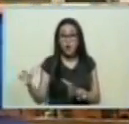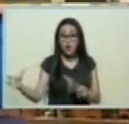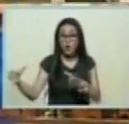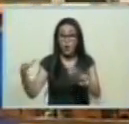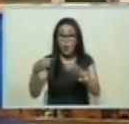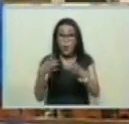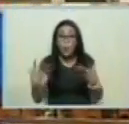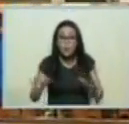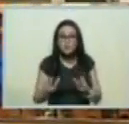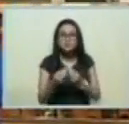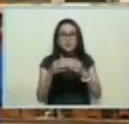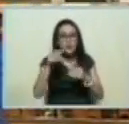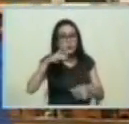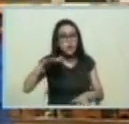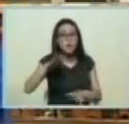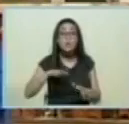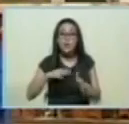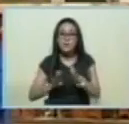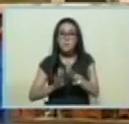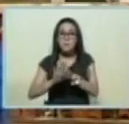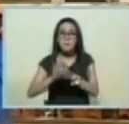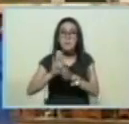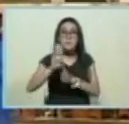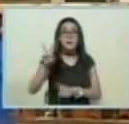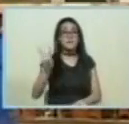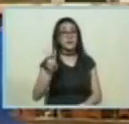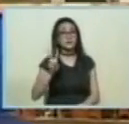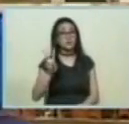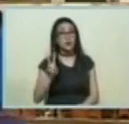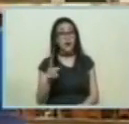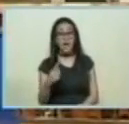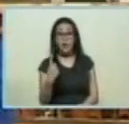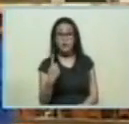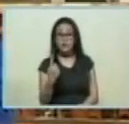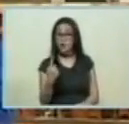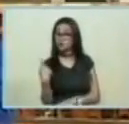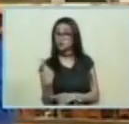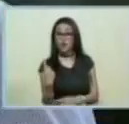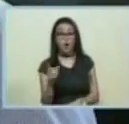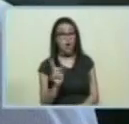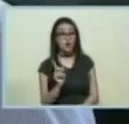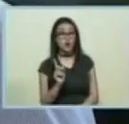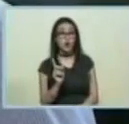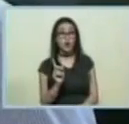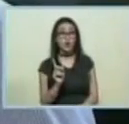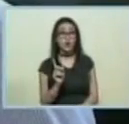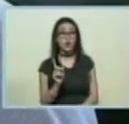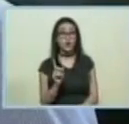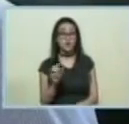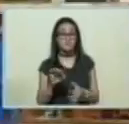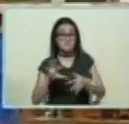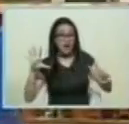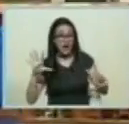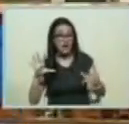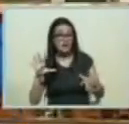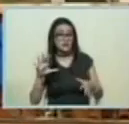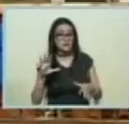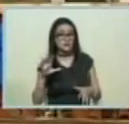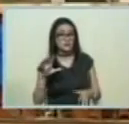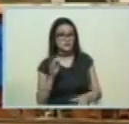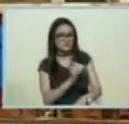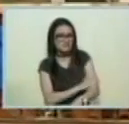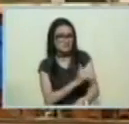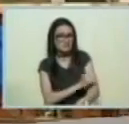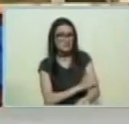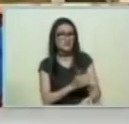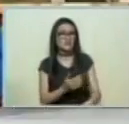agrupado puede sacar adelante a la patria, sobre todo frente a los enemigos que tenemos. Una oligarquía que se disfraza todos